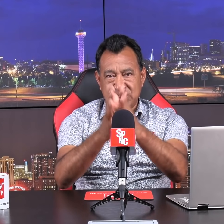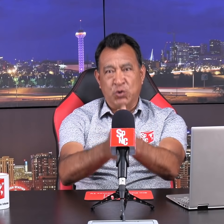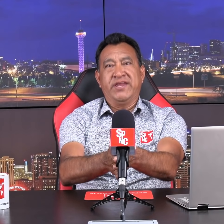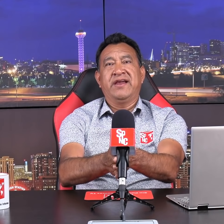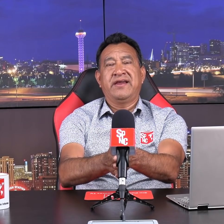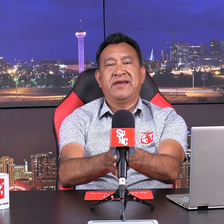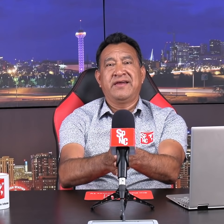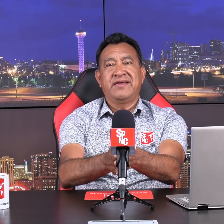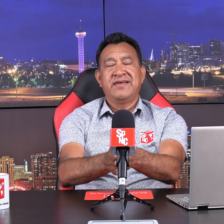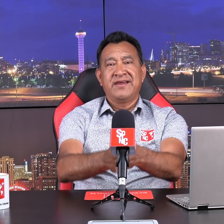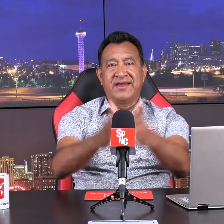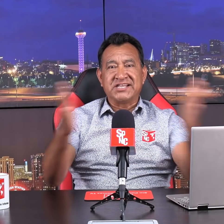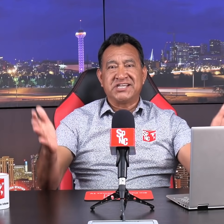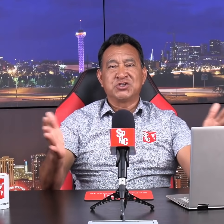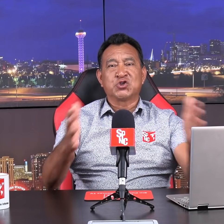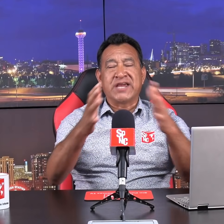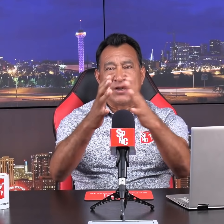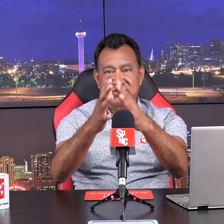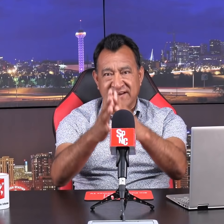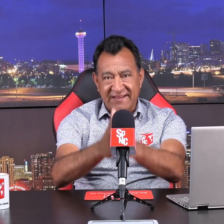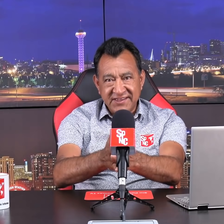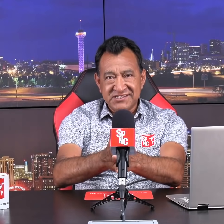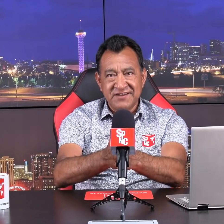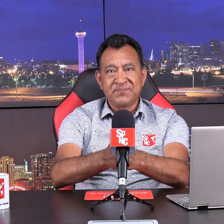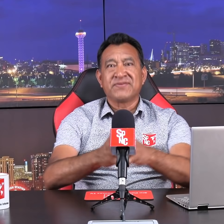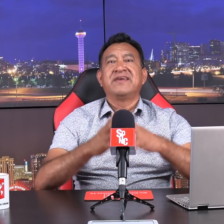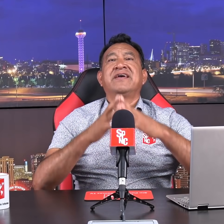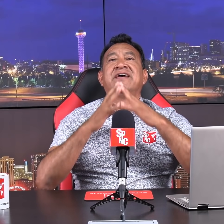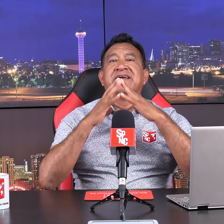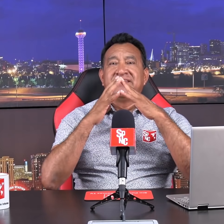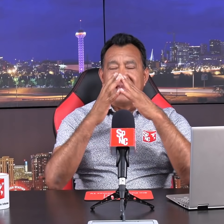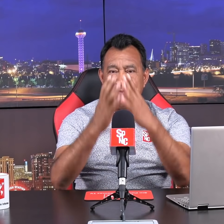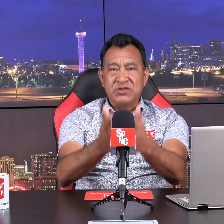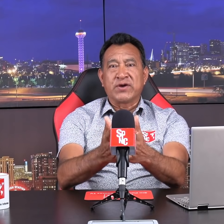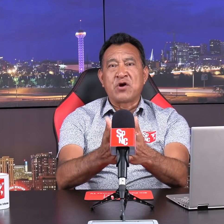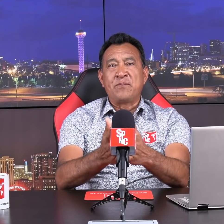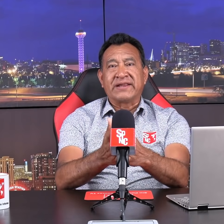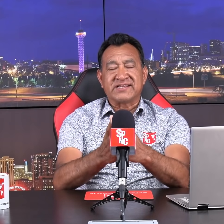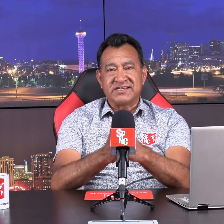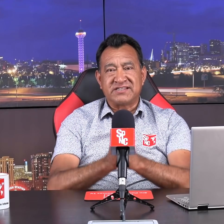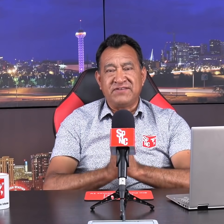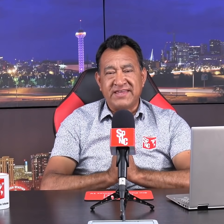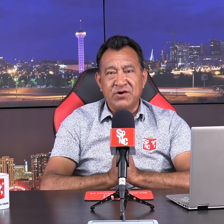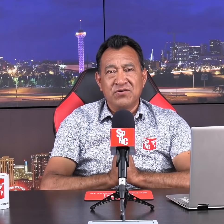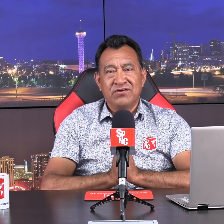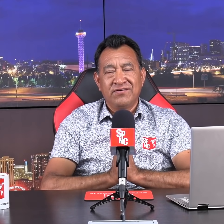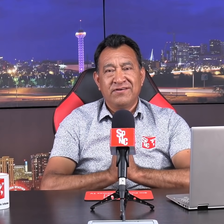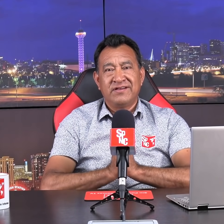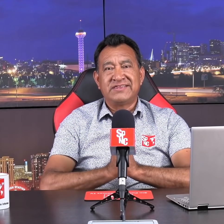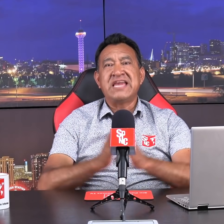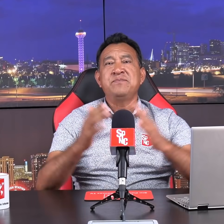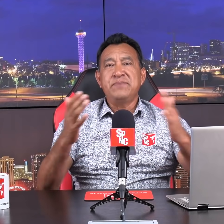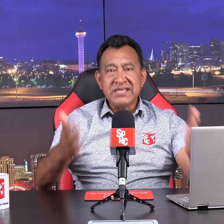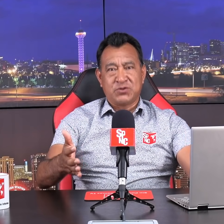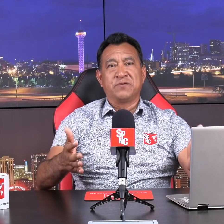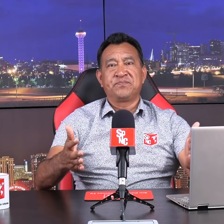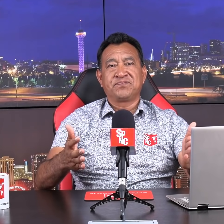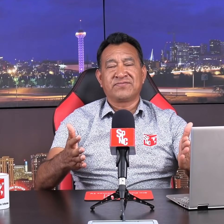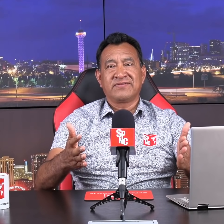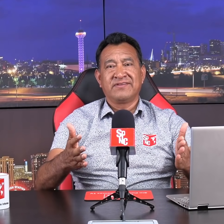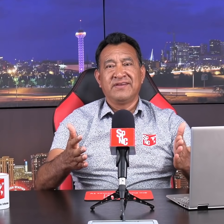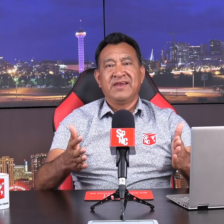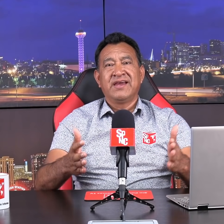en la historia. Gracias, yo soy Carlos Hernández. Te invito a que compartas este video. Te